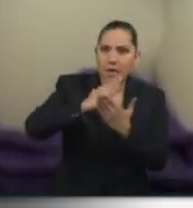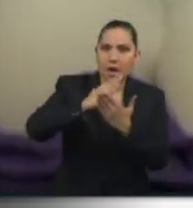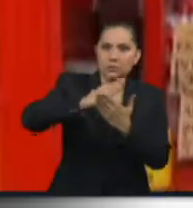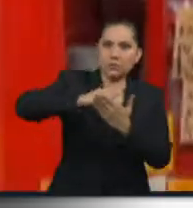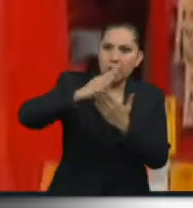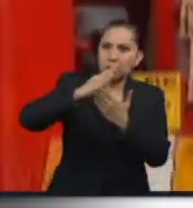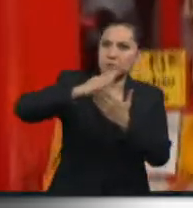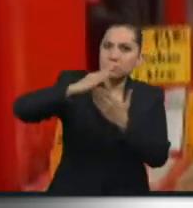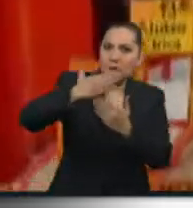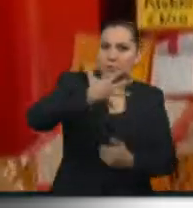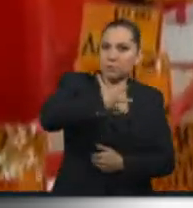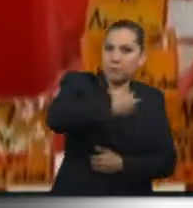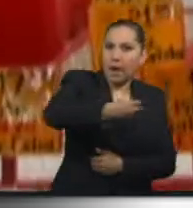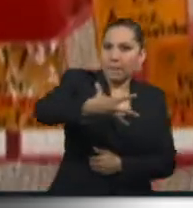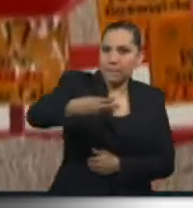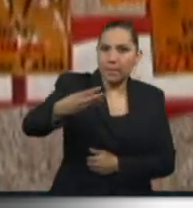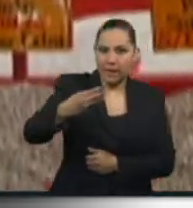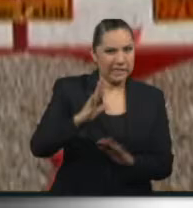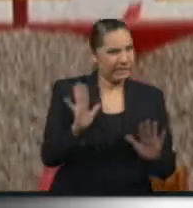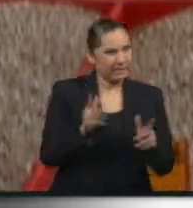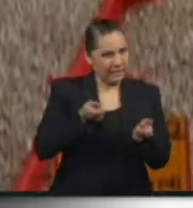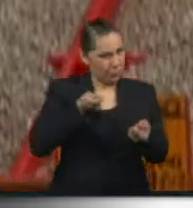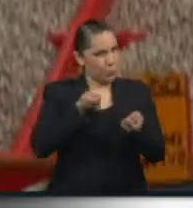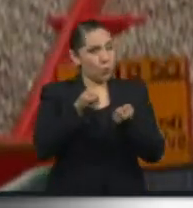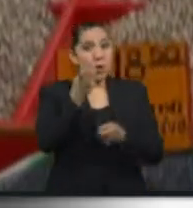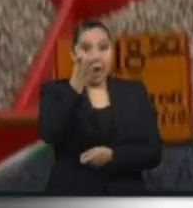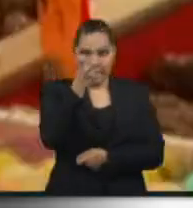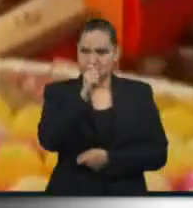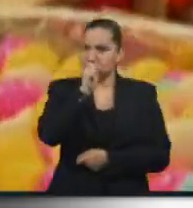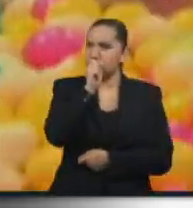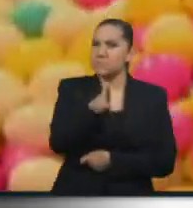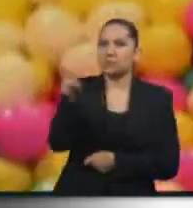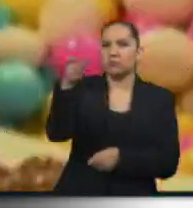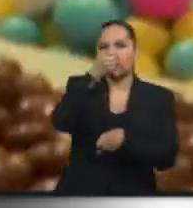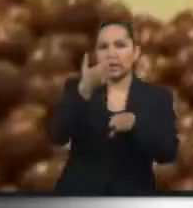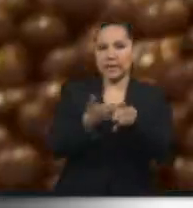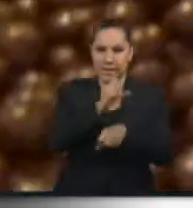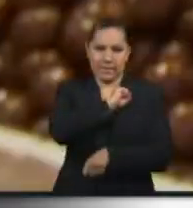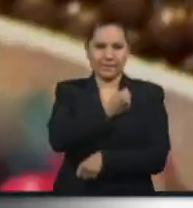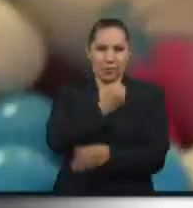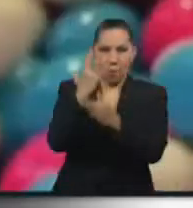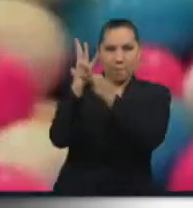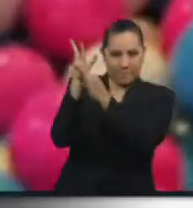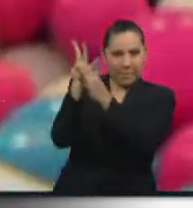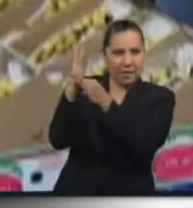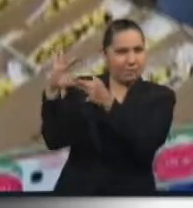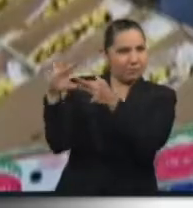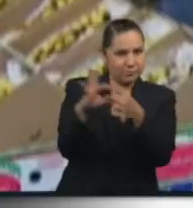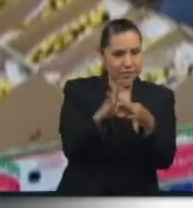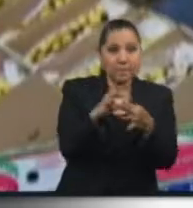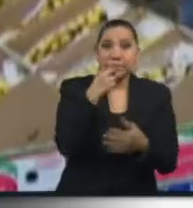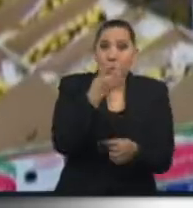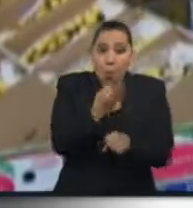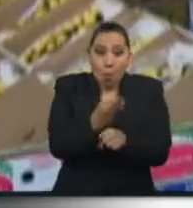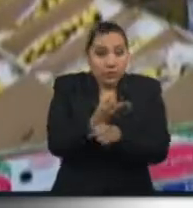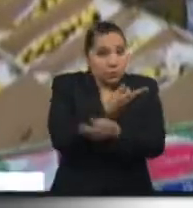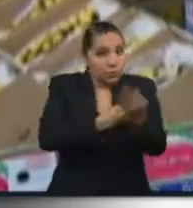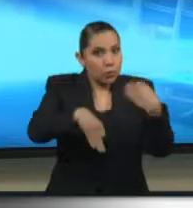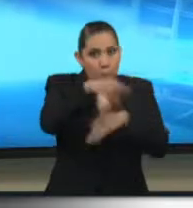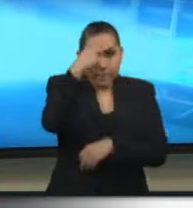subsecretario de Salud, por lo que es necesario un verdadero esfuerzo colectivo y de solidaridad de todos los mexicanos.